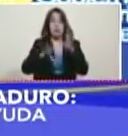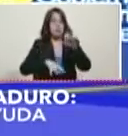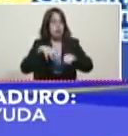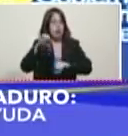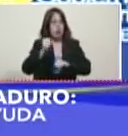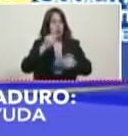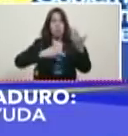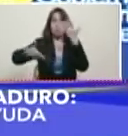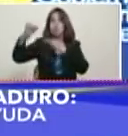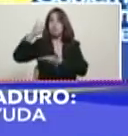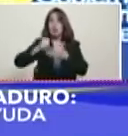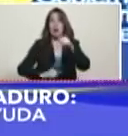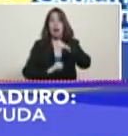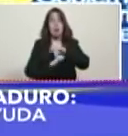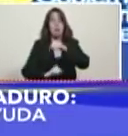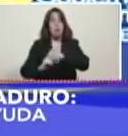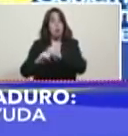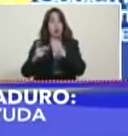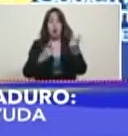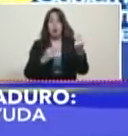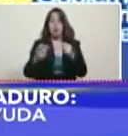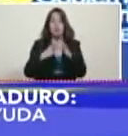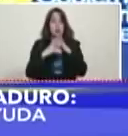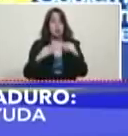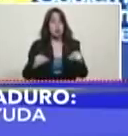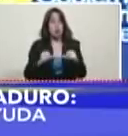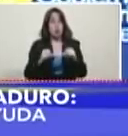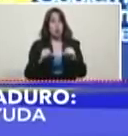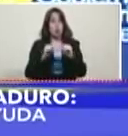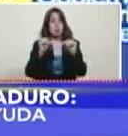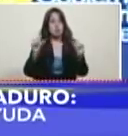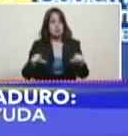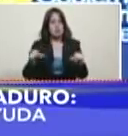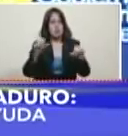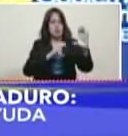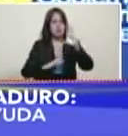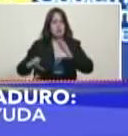y apoyo económico a todo el sector científico del país.